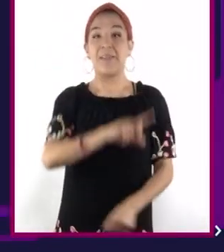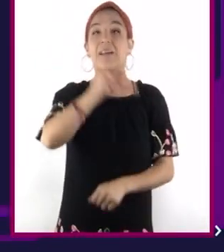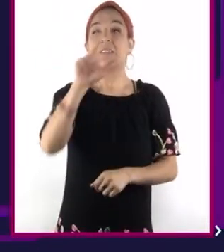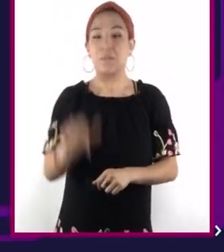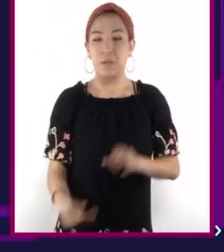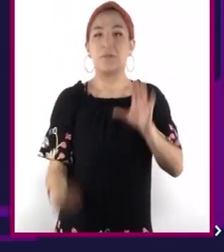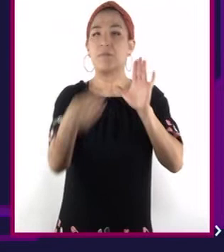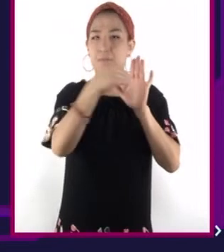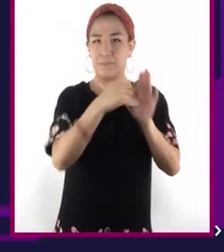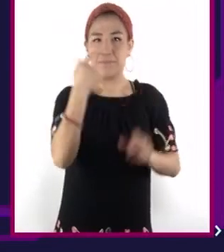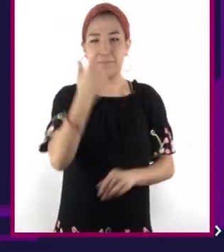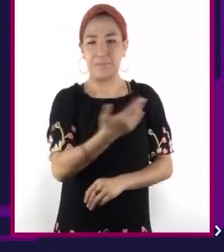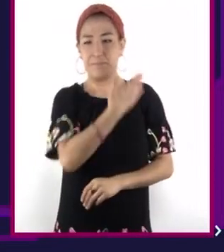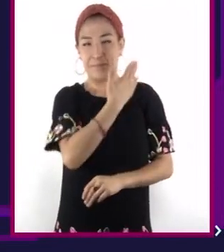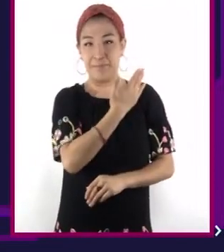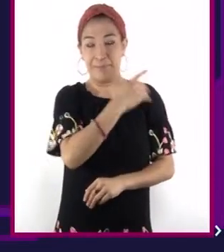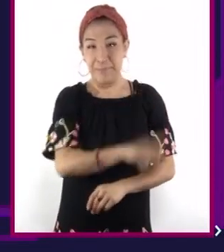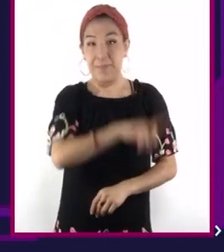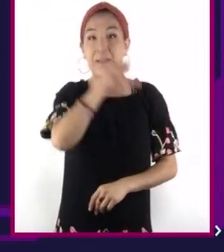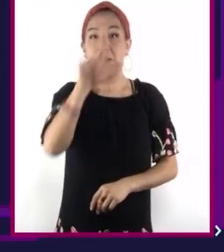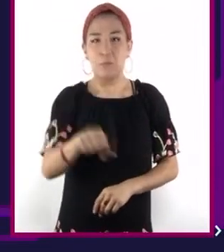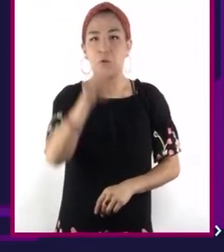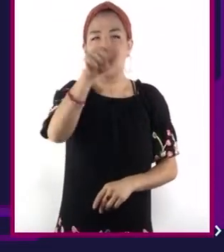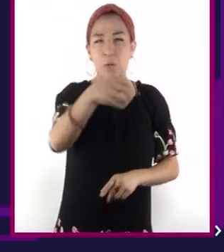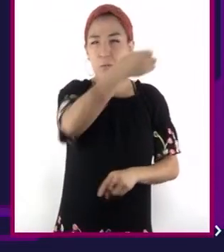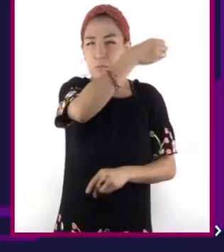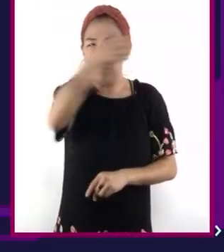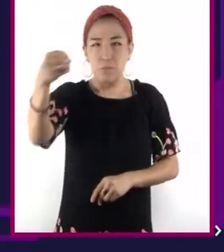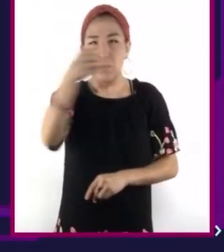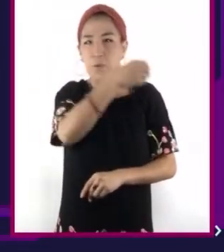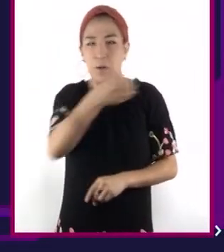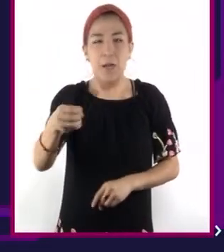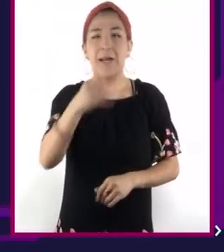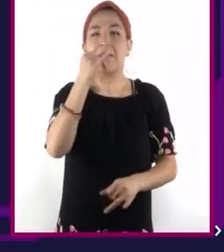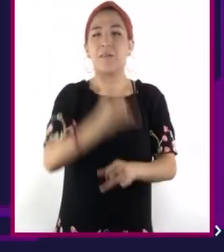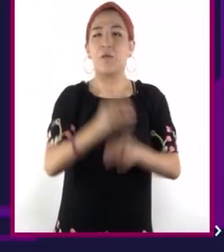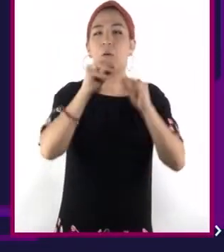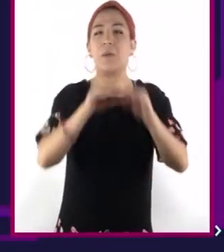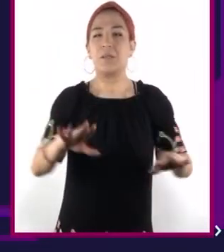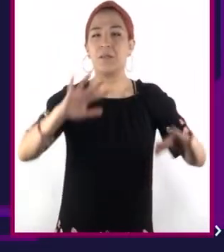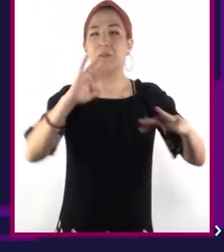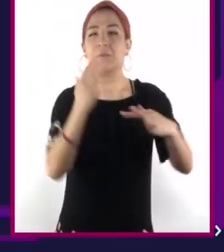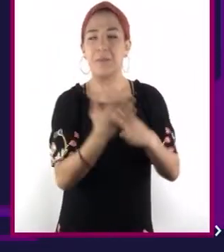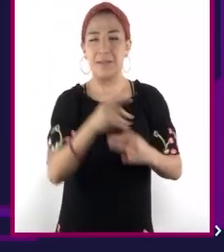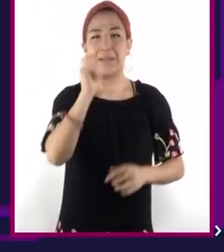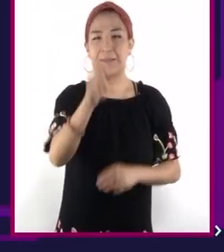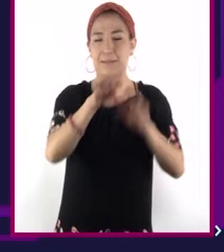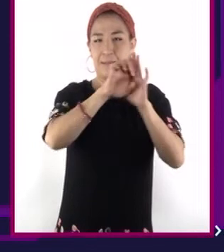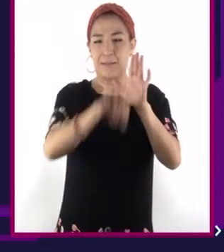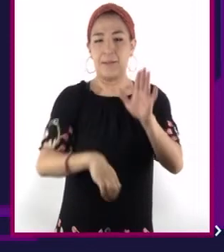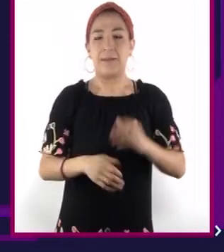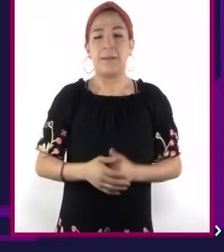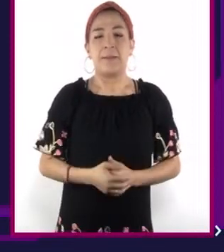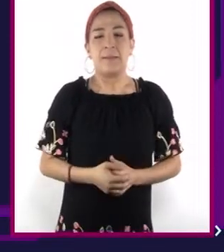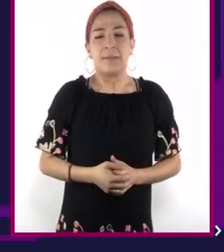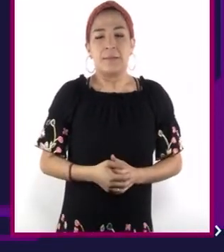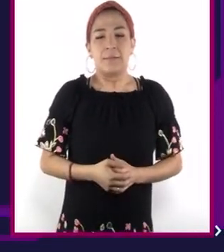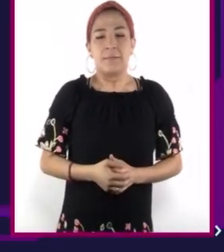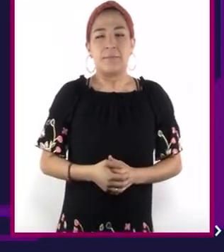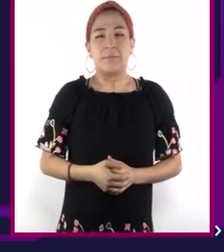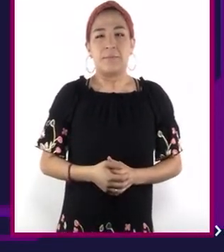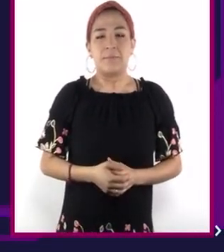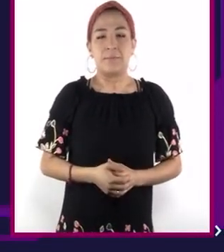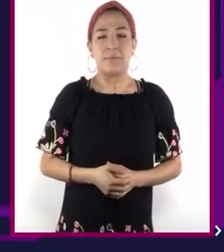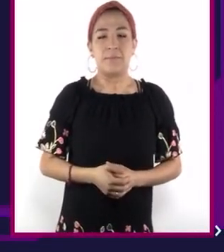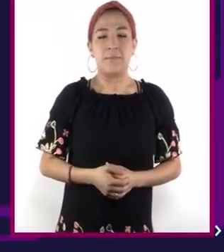se puede organizar cada conjunto en intervalos. Por ejemplo, el primer intervalo puede ser